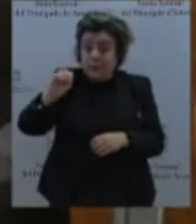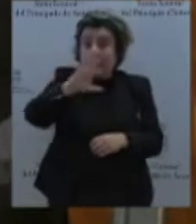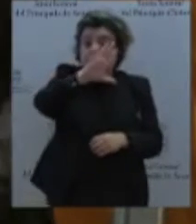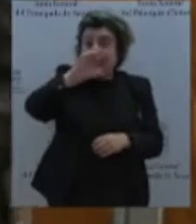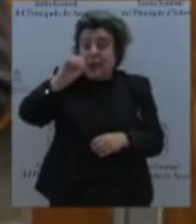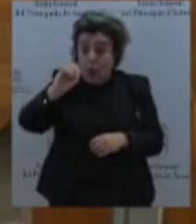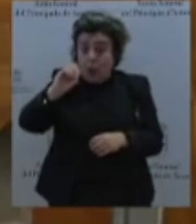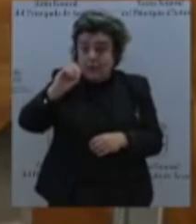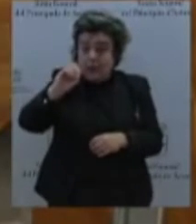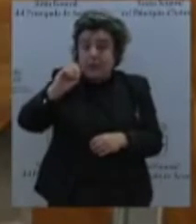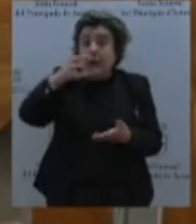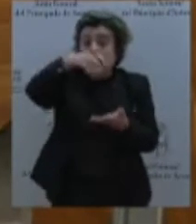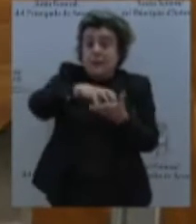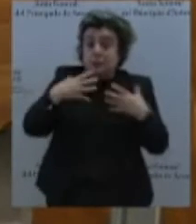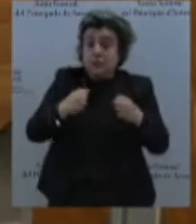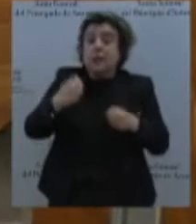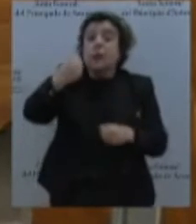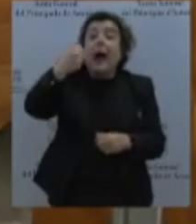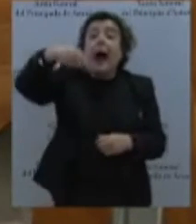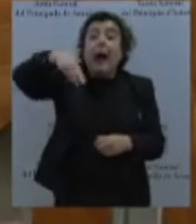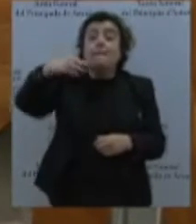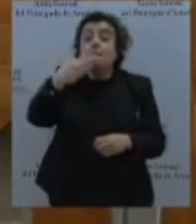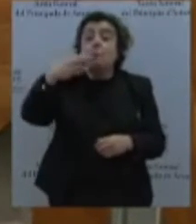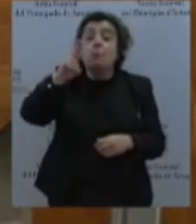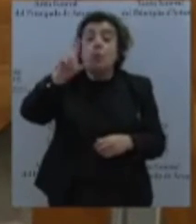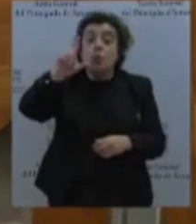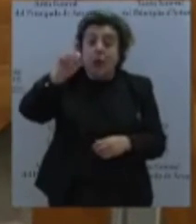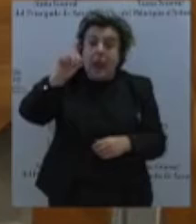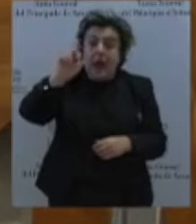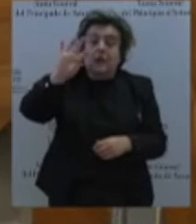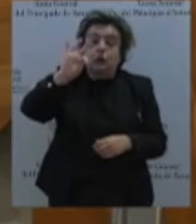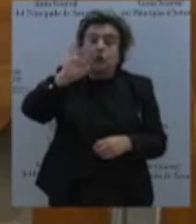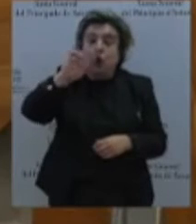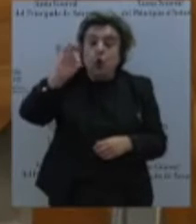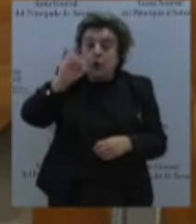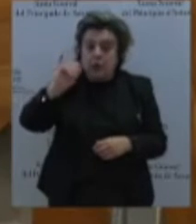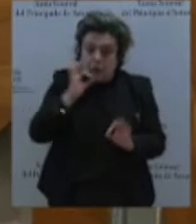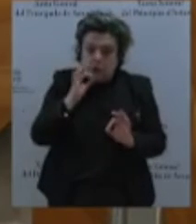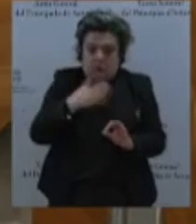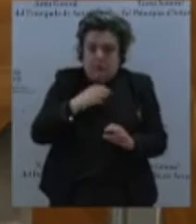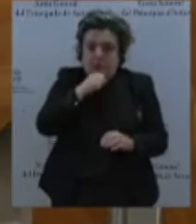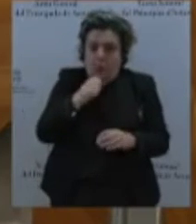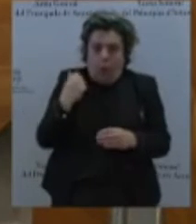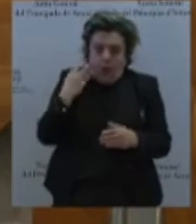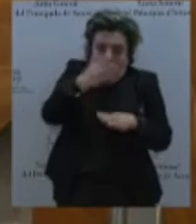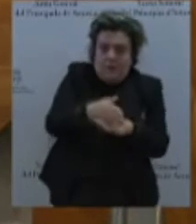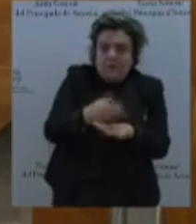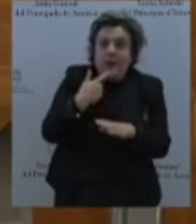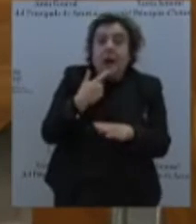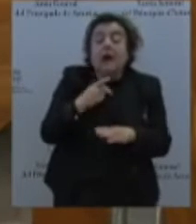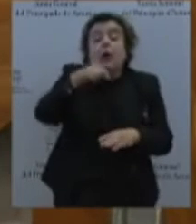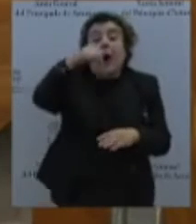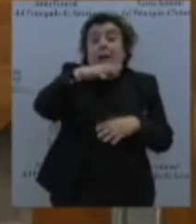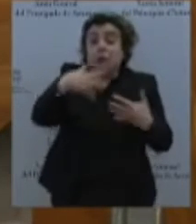ambulatorio, ¿no?, con mi abuela. Bueno, hoy hay 213 centros de salud y consultorios periféricos en Asturias. Es el